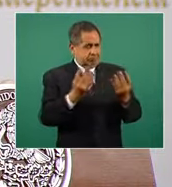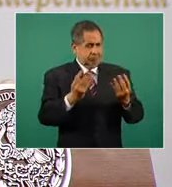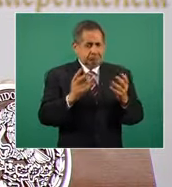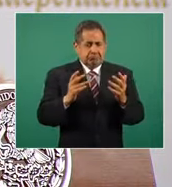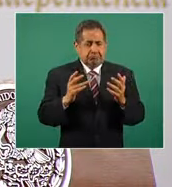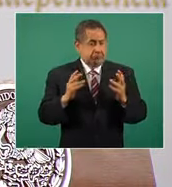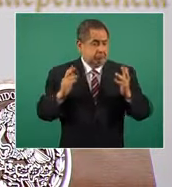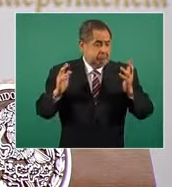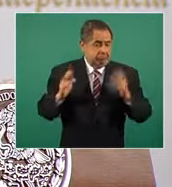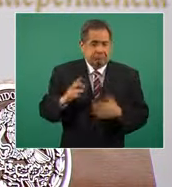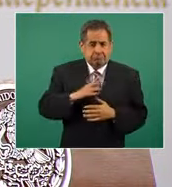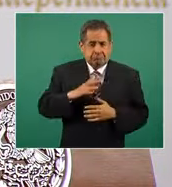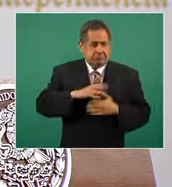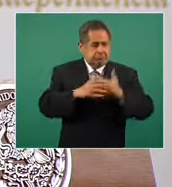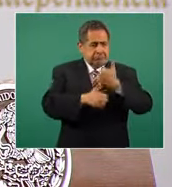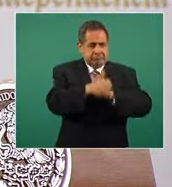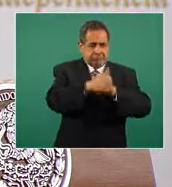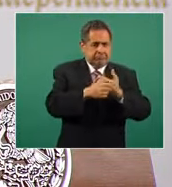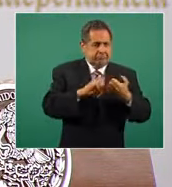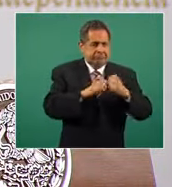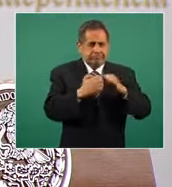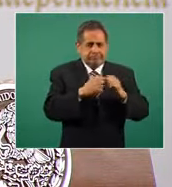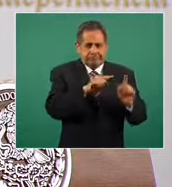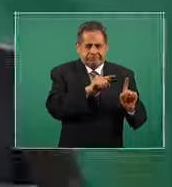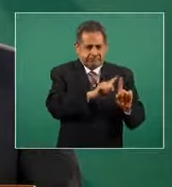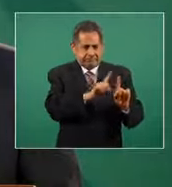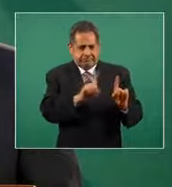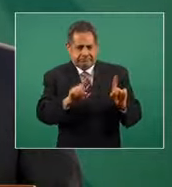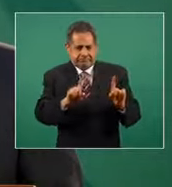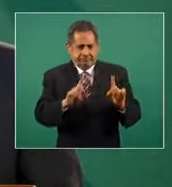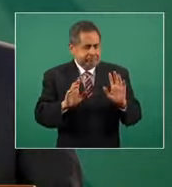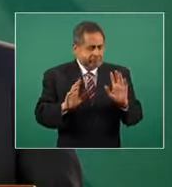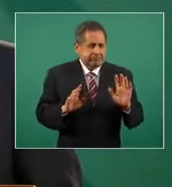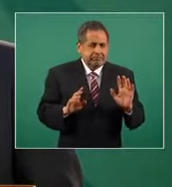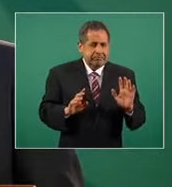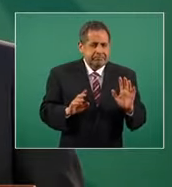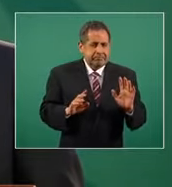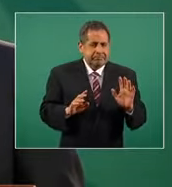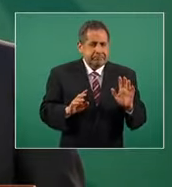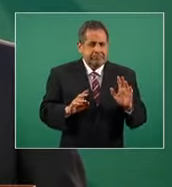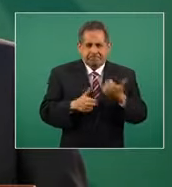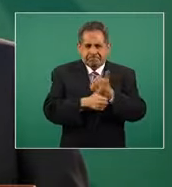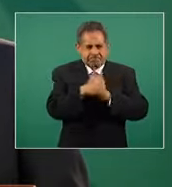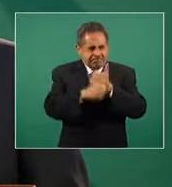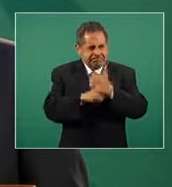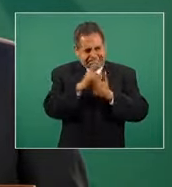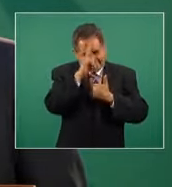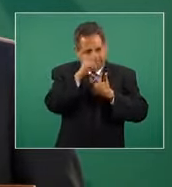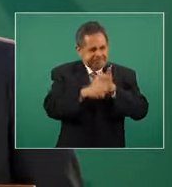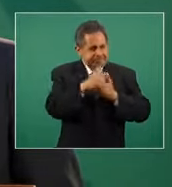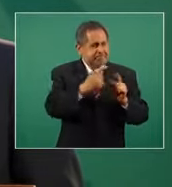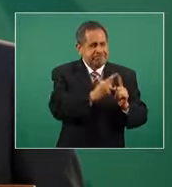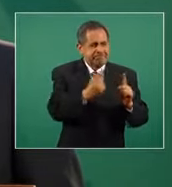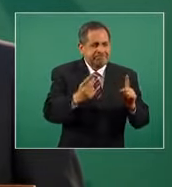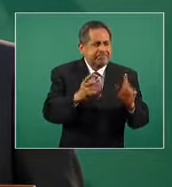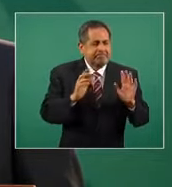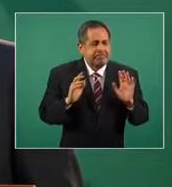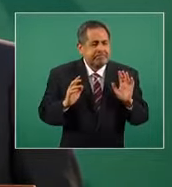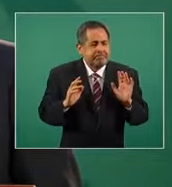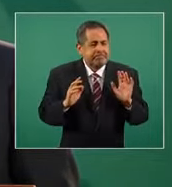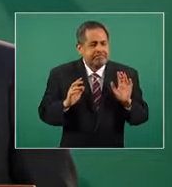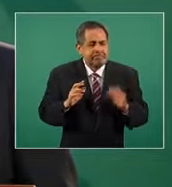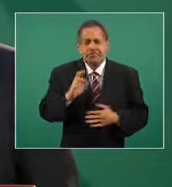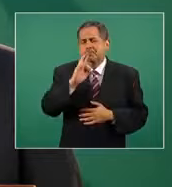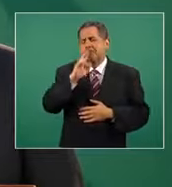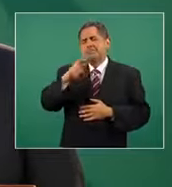hay rivalidades, hay competencia. Entonces, lo mejor es